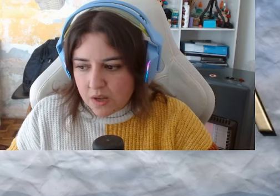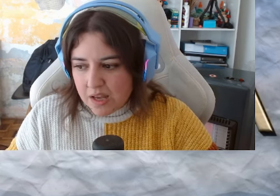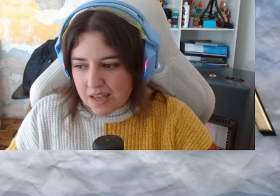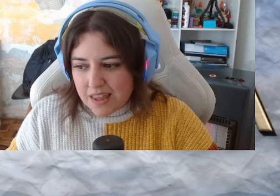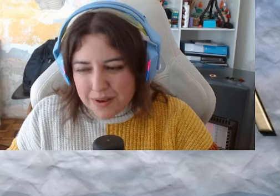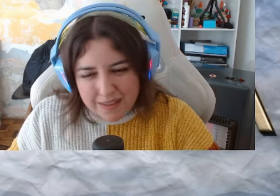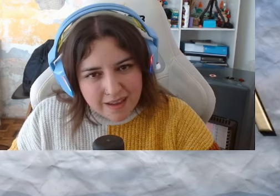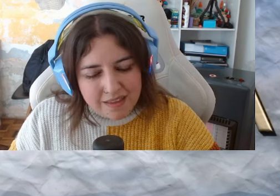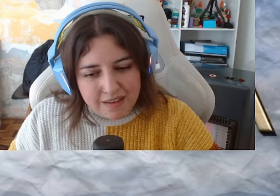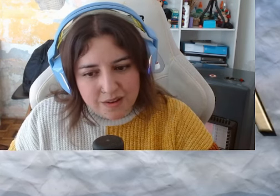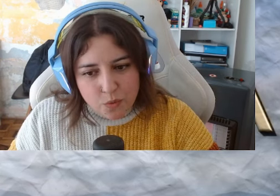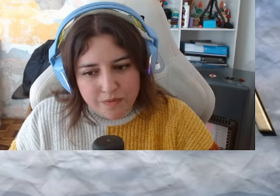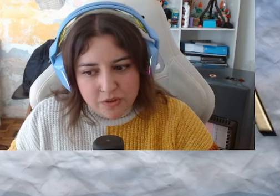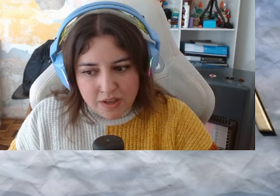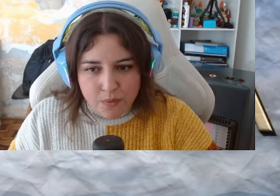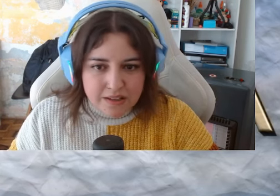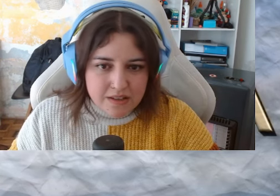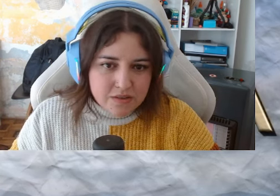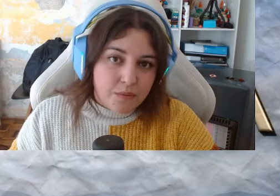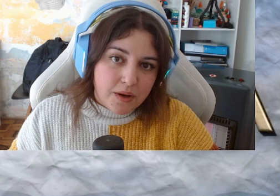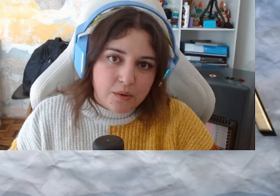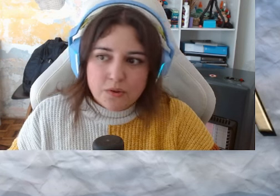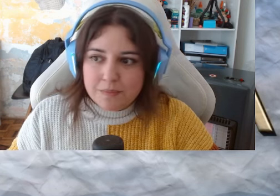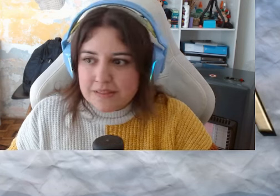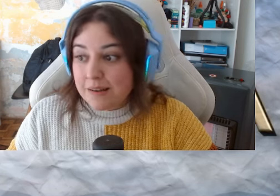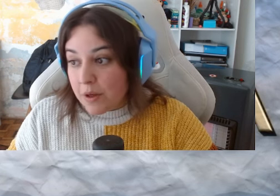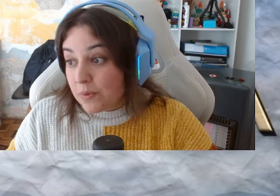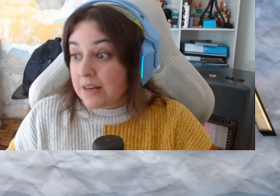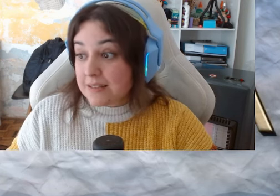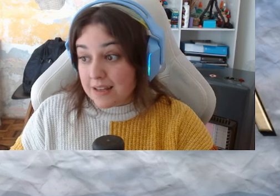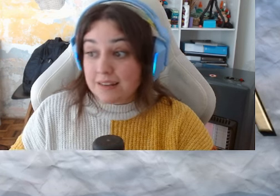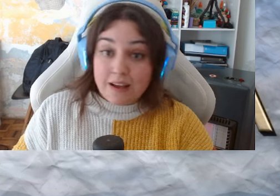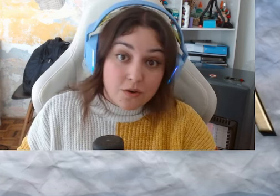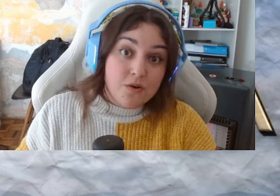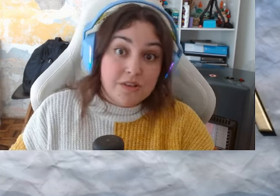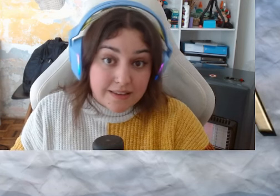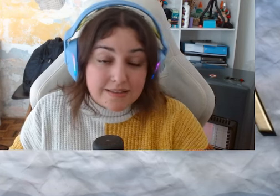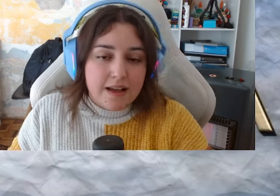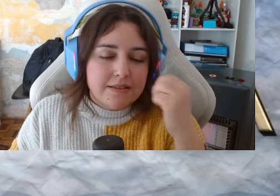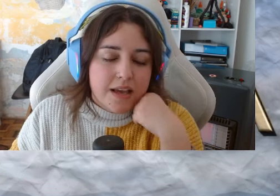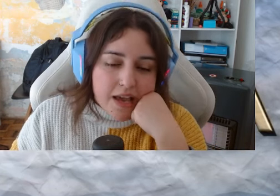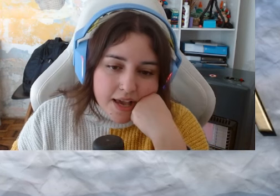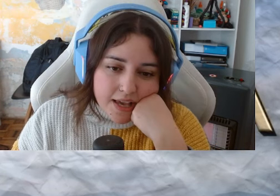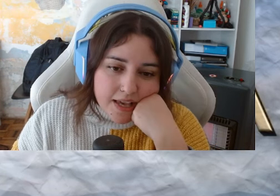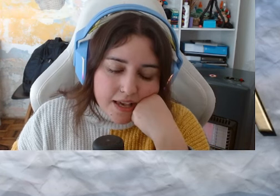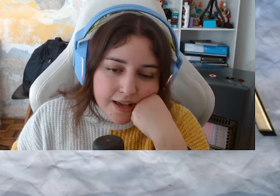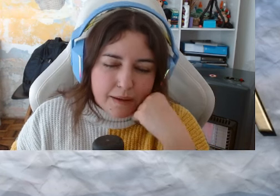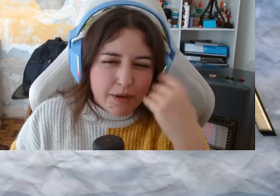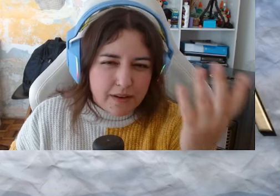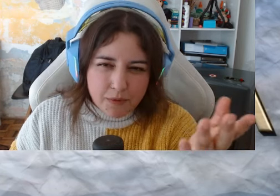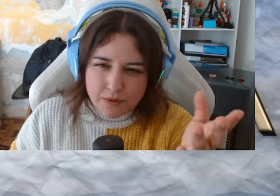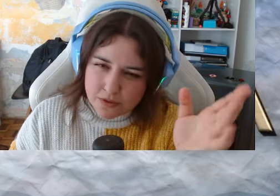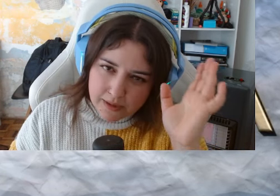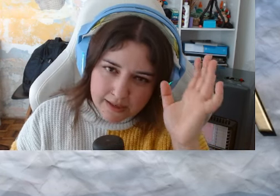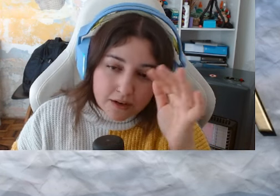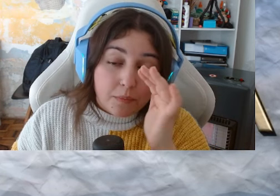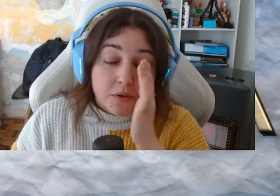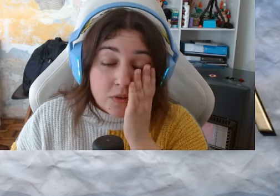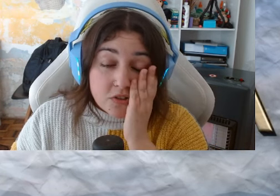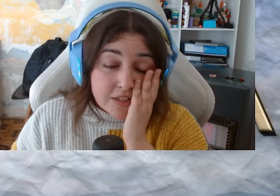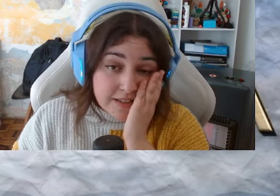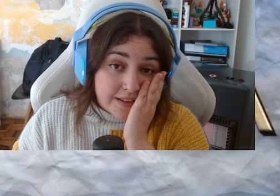otro. Y de verdad, cuando te das cuenta de eso, bueno, es cuando empezás a madurar ciertas cosas quizás, y el camino de la maduración igual